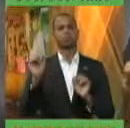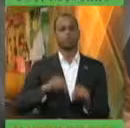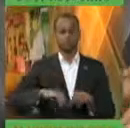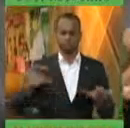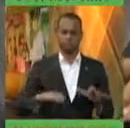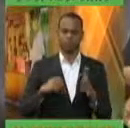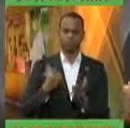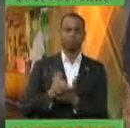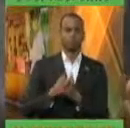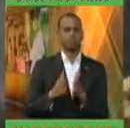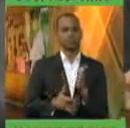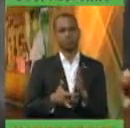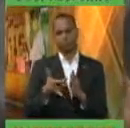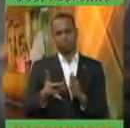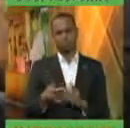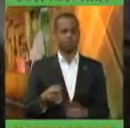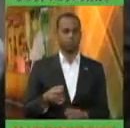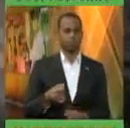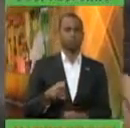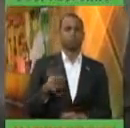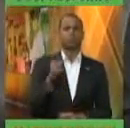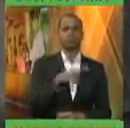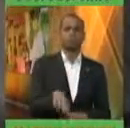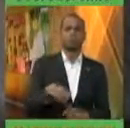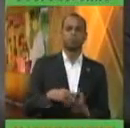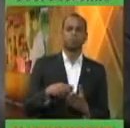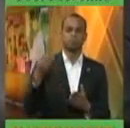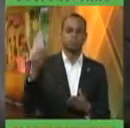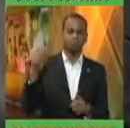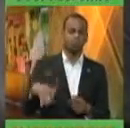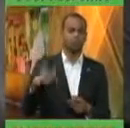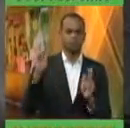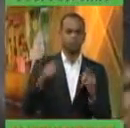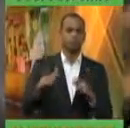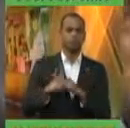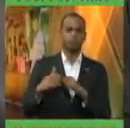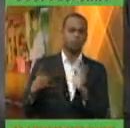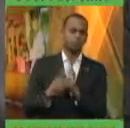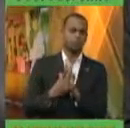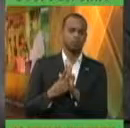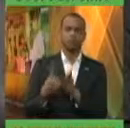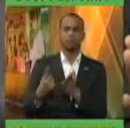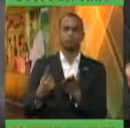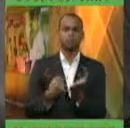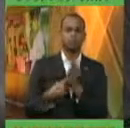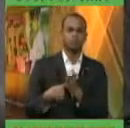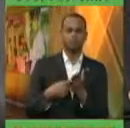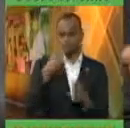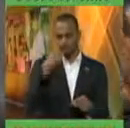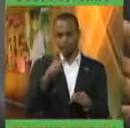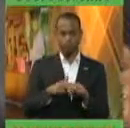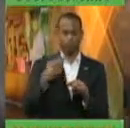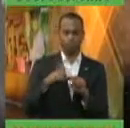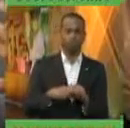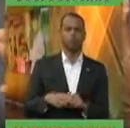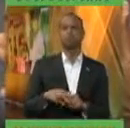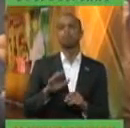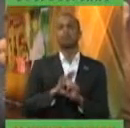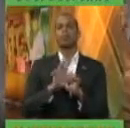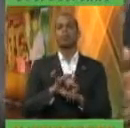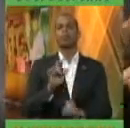técnico ajuste para que no sea de altos costos lleva una persona con una capacidad para divertirse el día entero por ejemplo en najayo